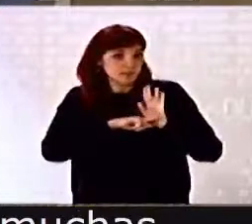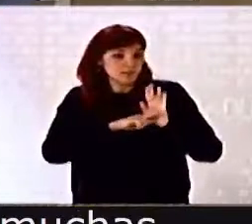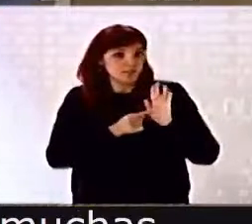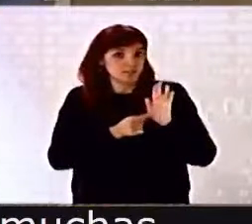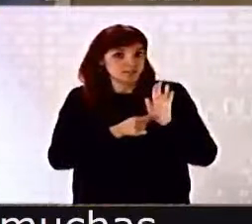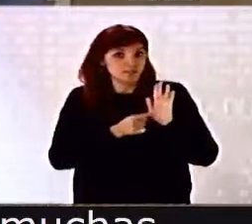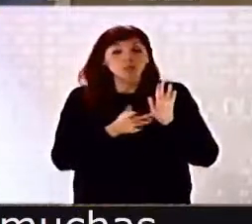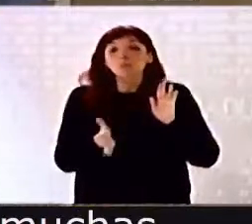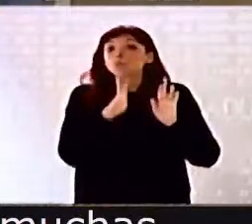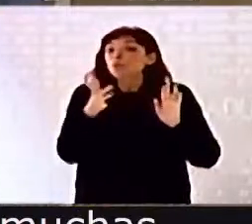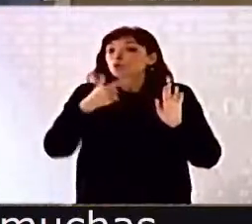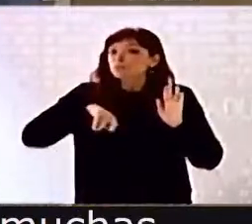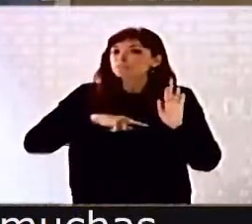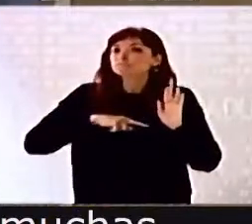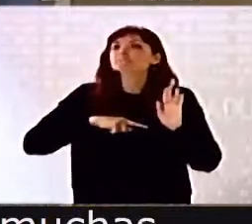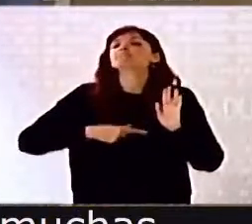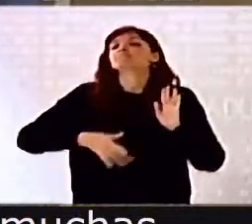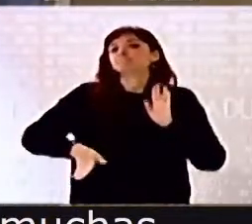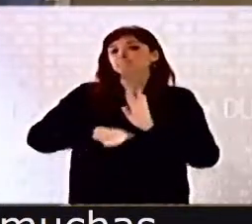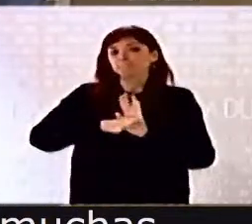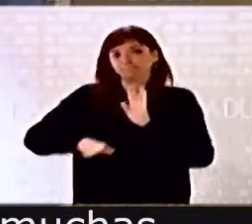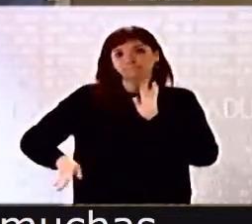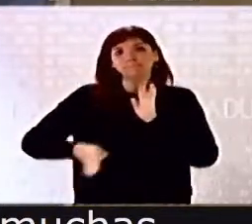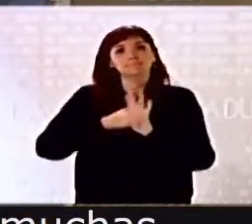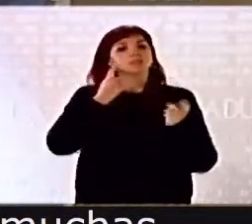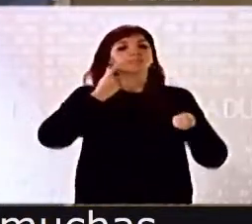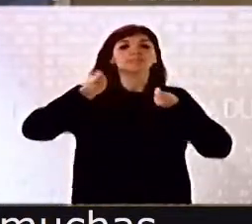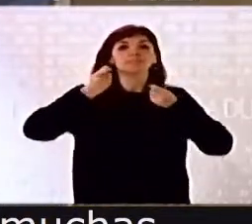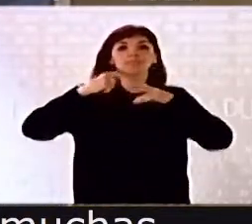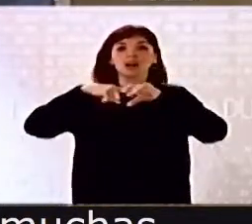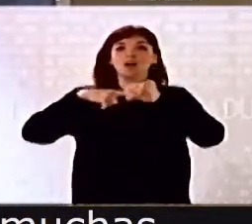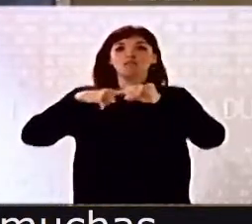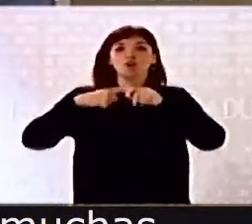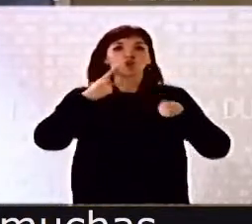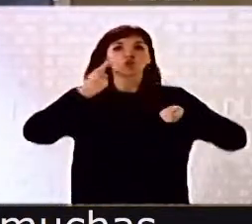Por eso nosotros vamos a seguir tomando esta decisión de control de aforos.